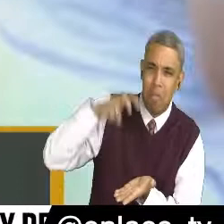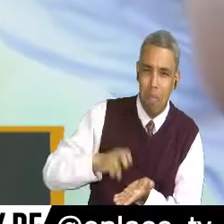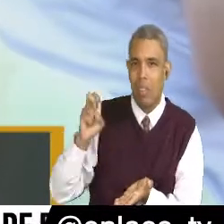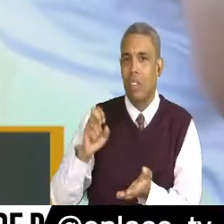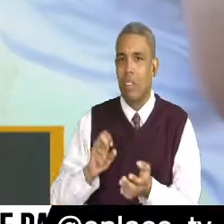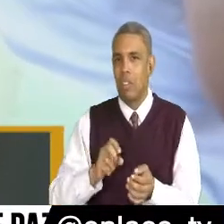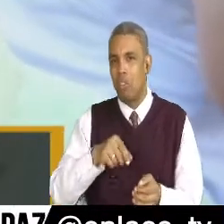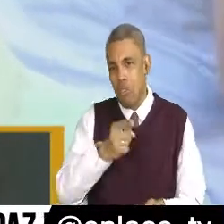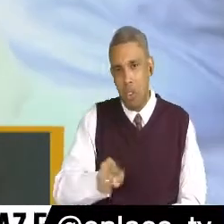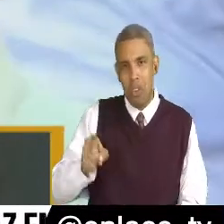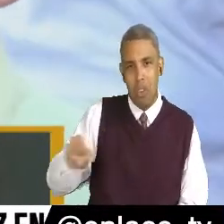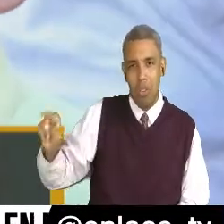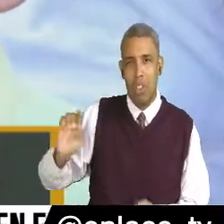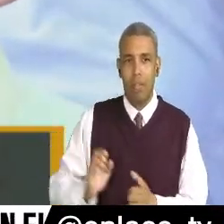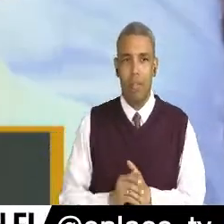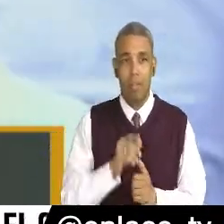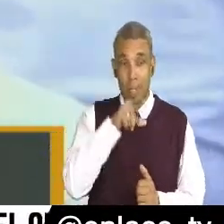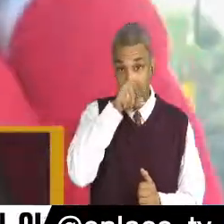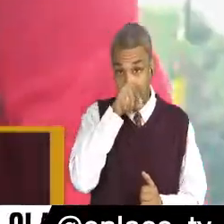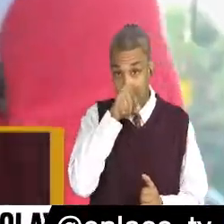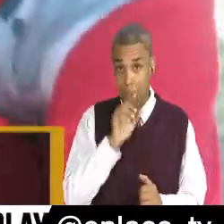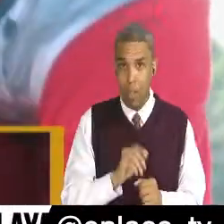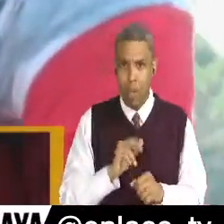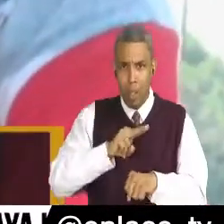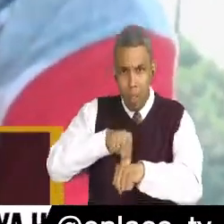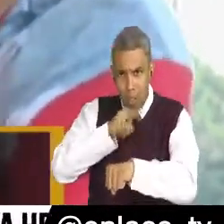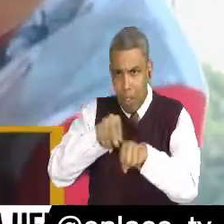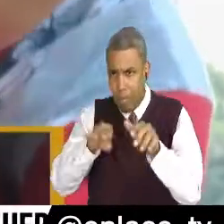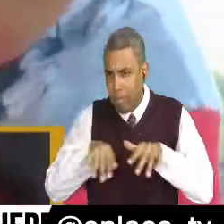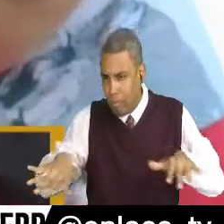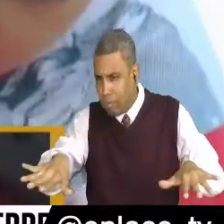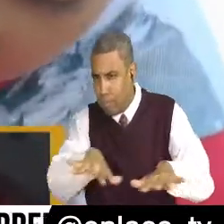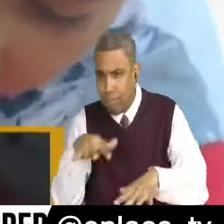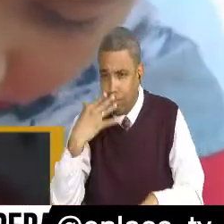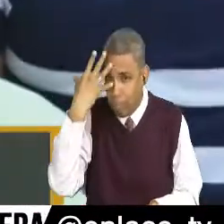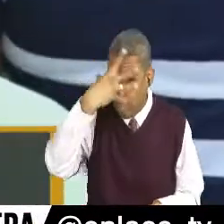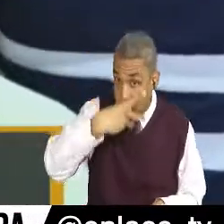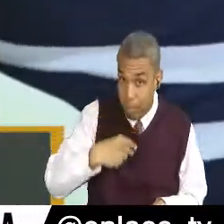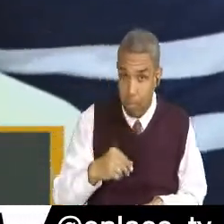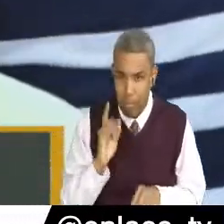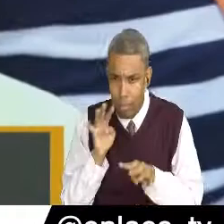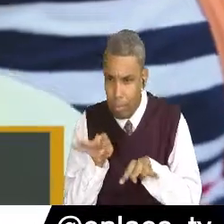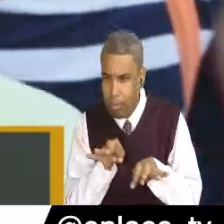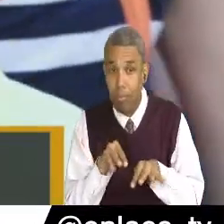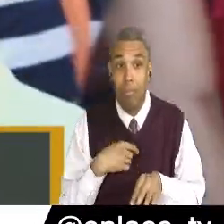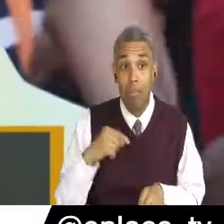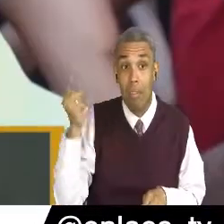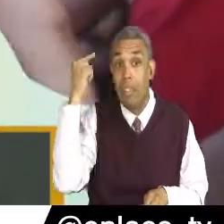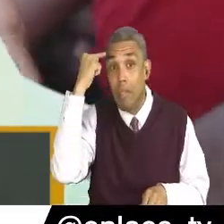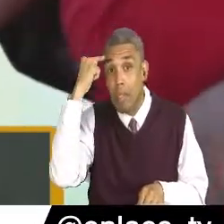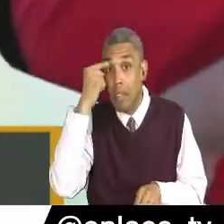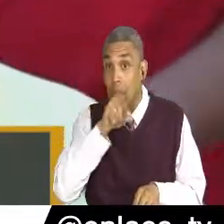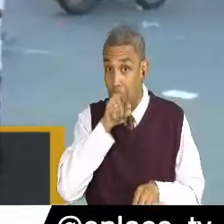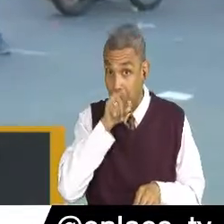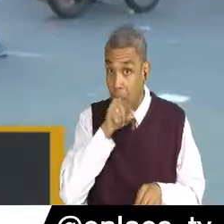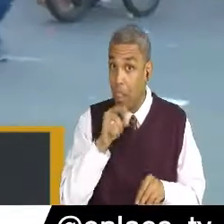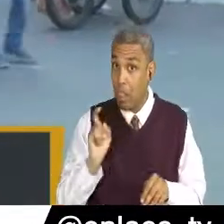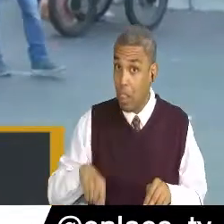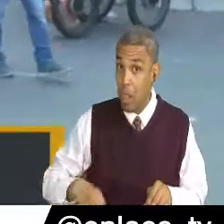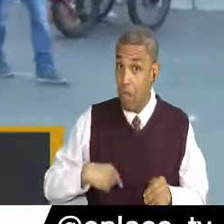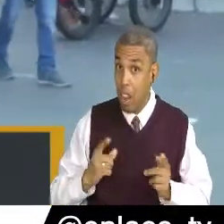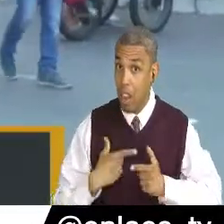recreativos. Por los pollitos y por su naturaleza me pareció muy bonito. También pienso una cosa, los animales también deben estar libres.